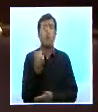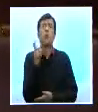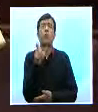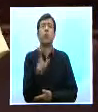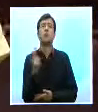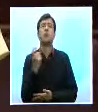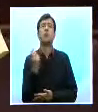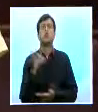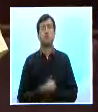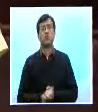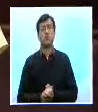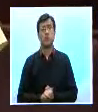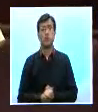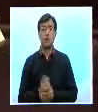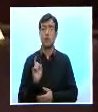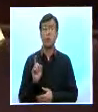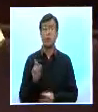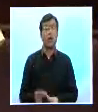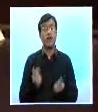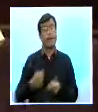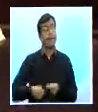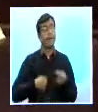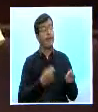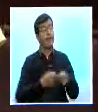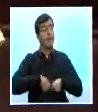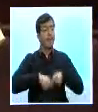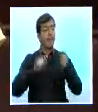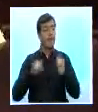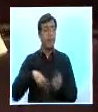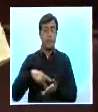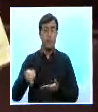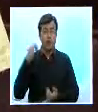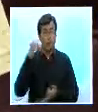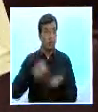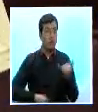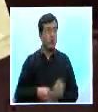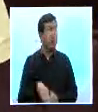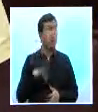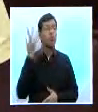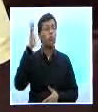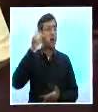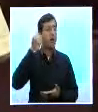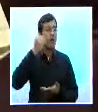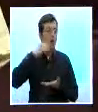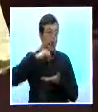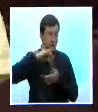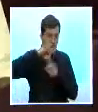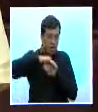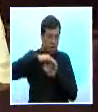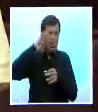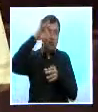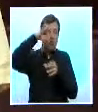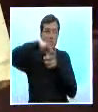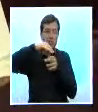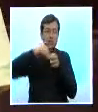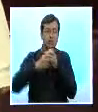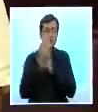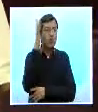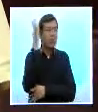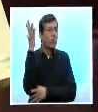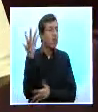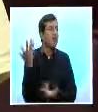local aprobando clic de pago y al último le dicen no hay semillas para qué nos sirve recibir un clic